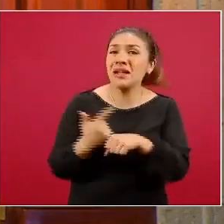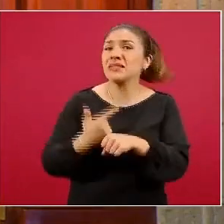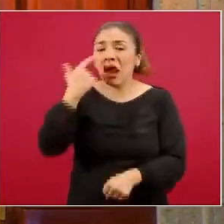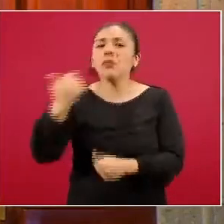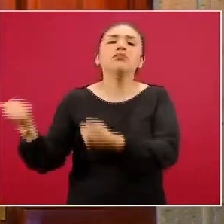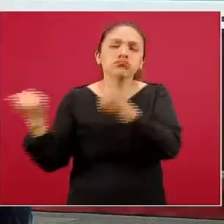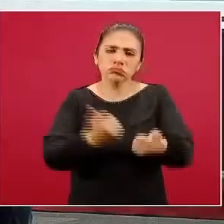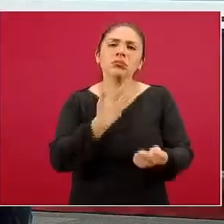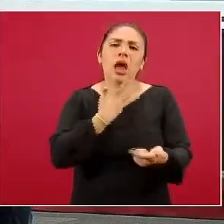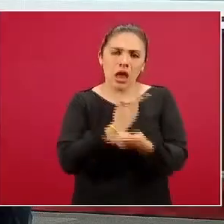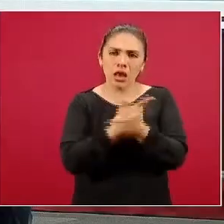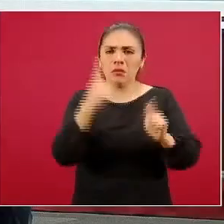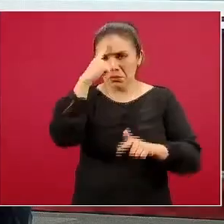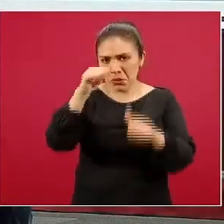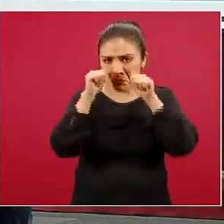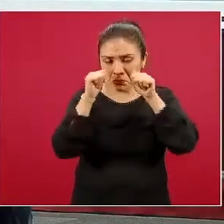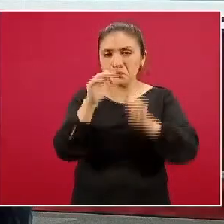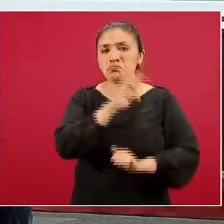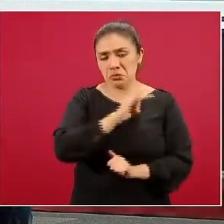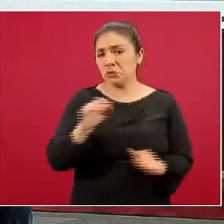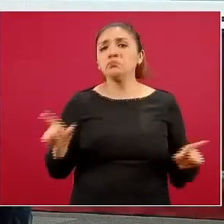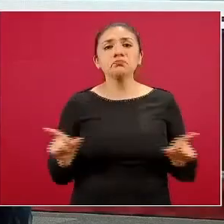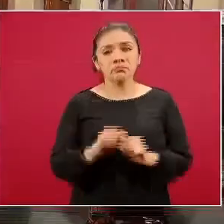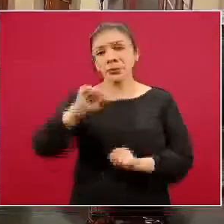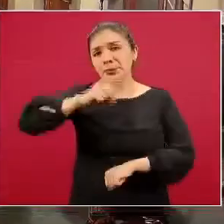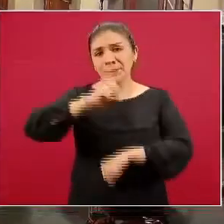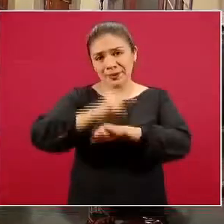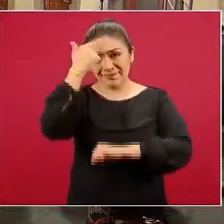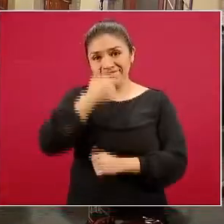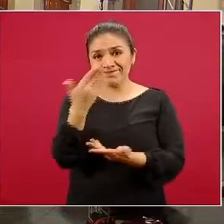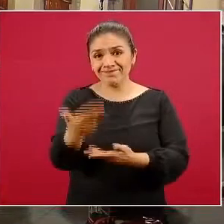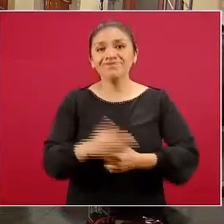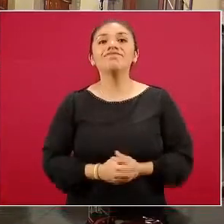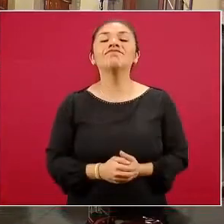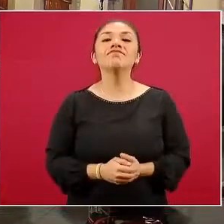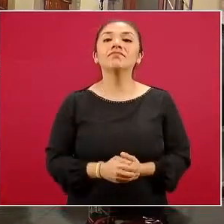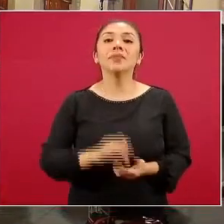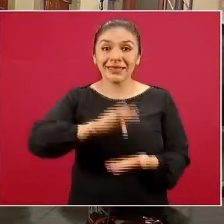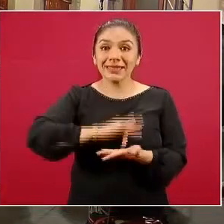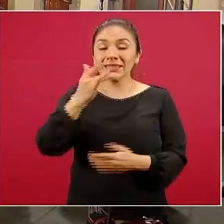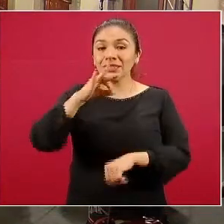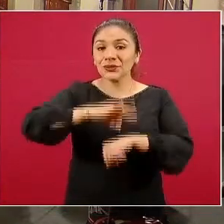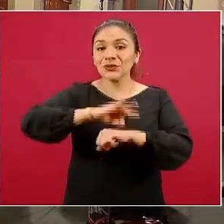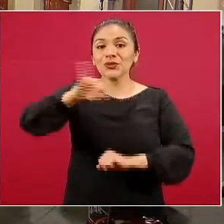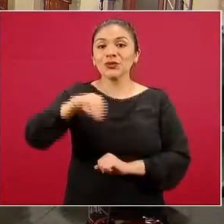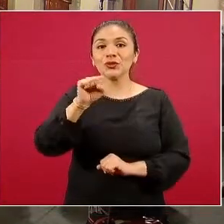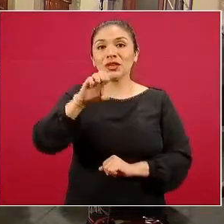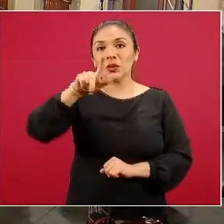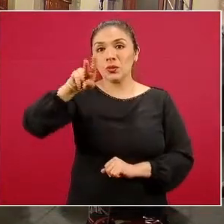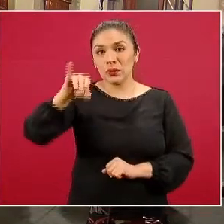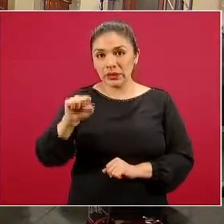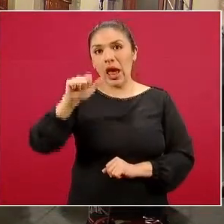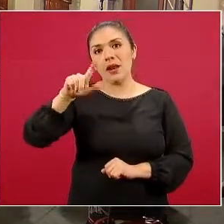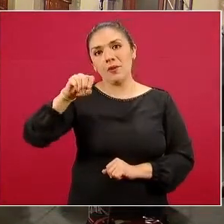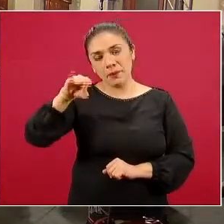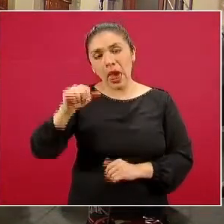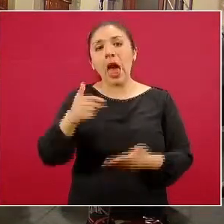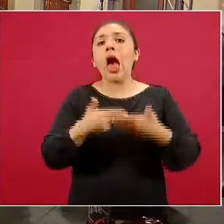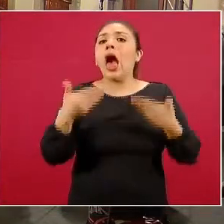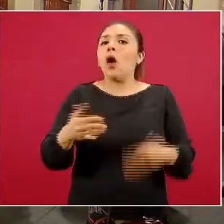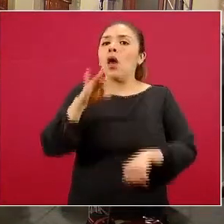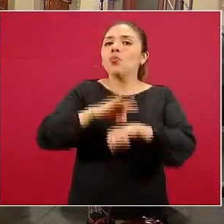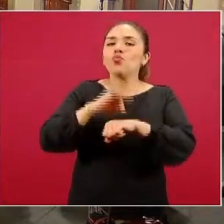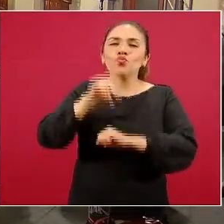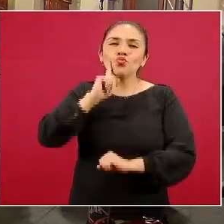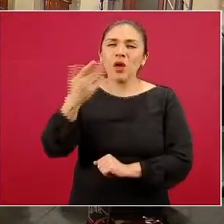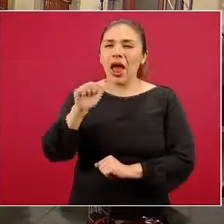tipo de atención. Sería la actualización para esta noche. Muchas gracias, doctor José Luis Salomía. Le pedimos ahora a la